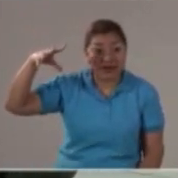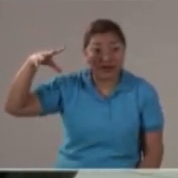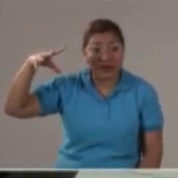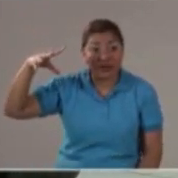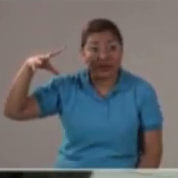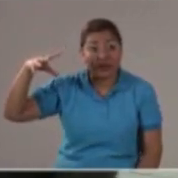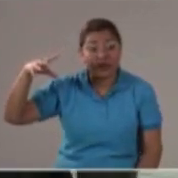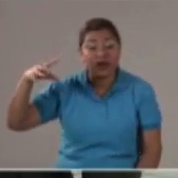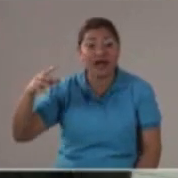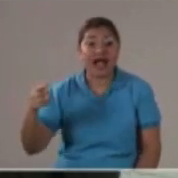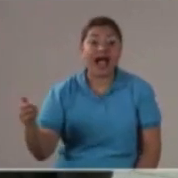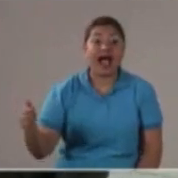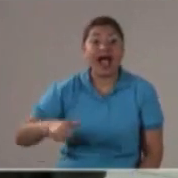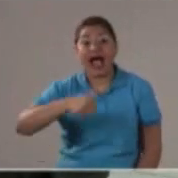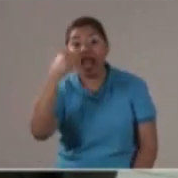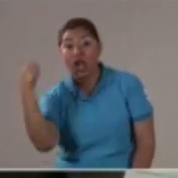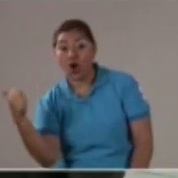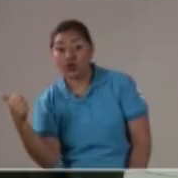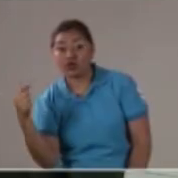él lo bendijo.